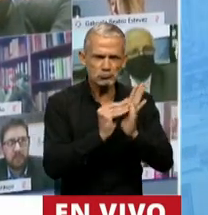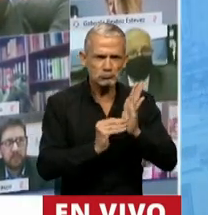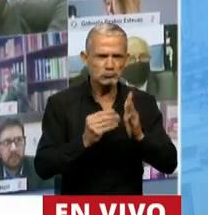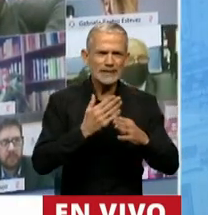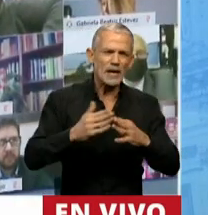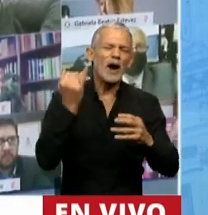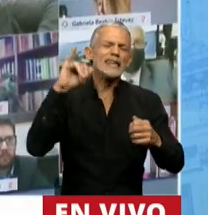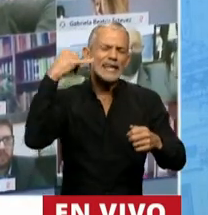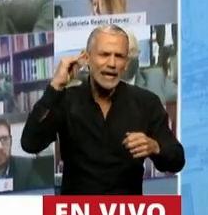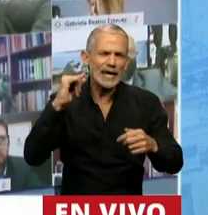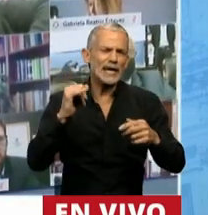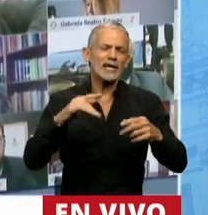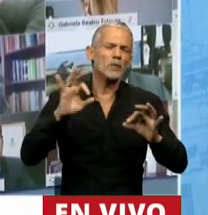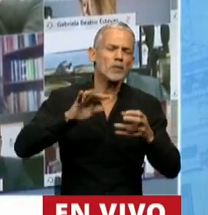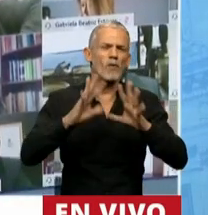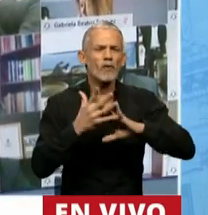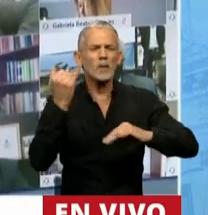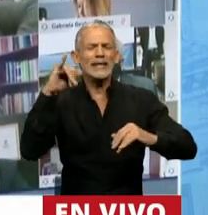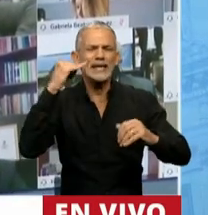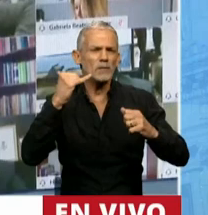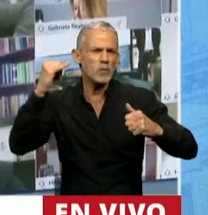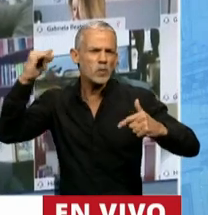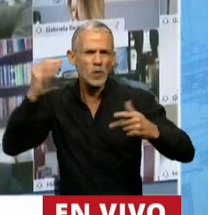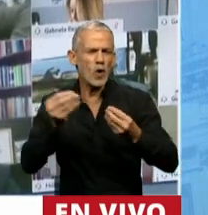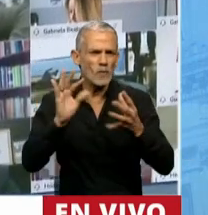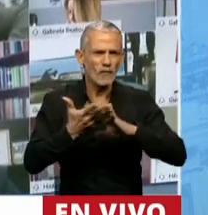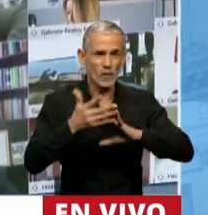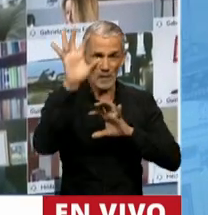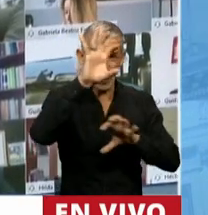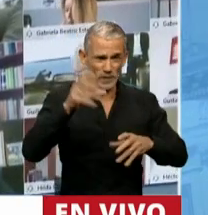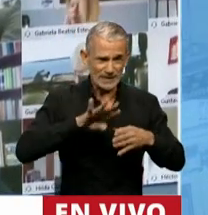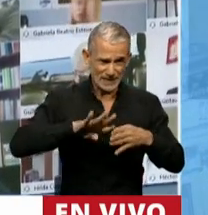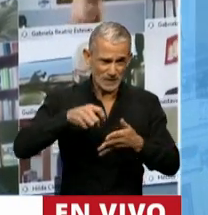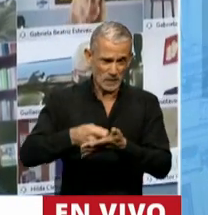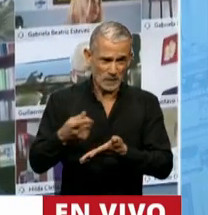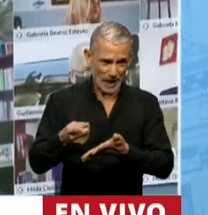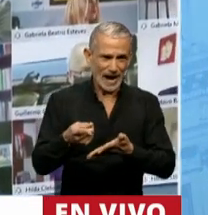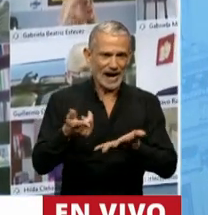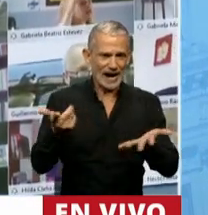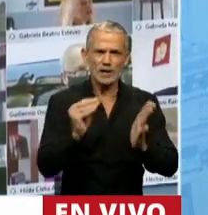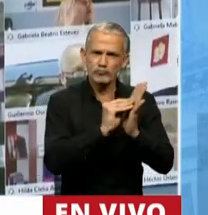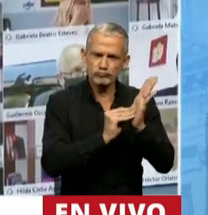la tasa de interés, el tipo de intereses que deberán aplicarse